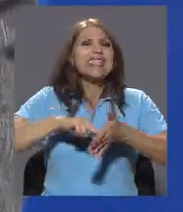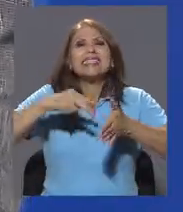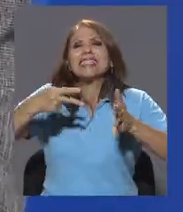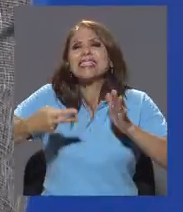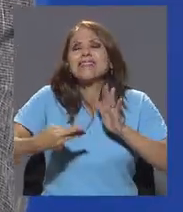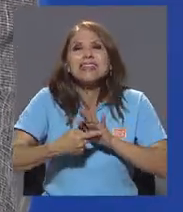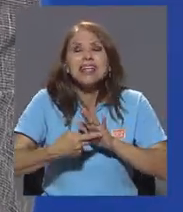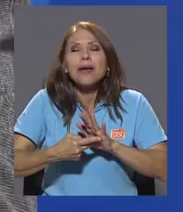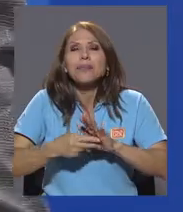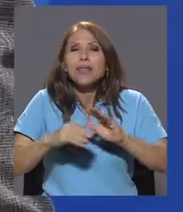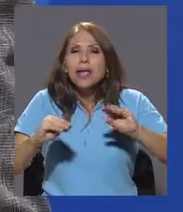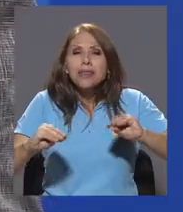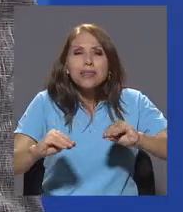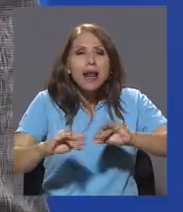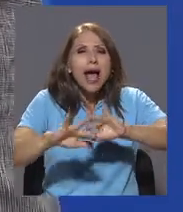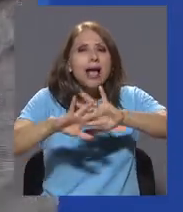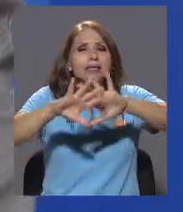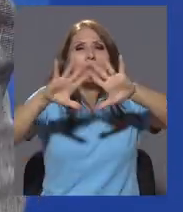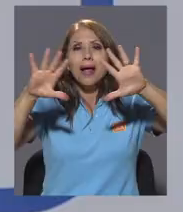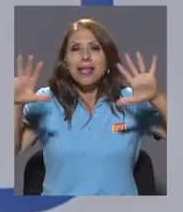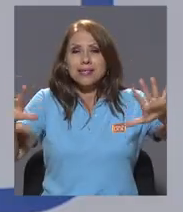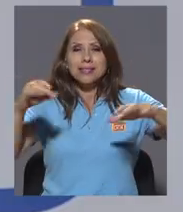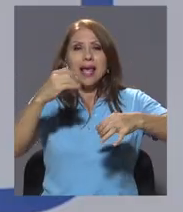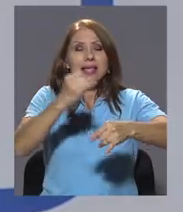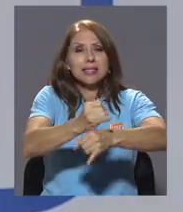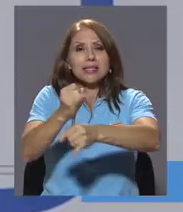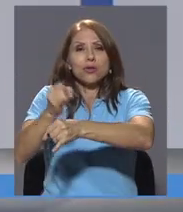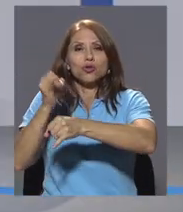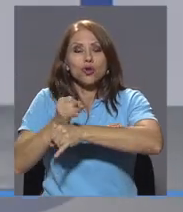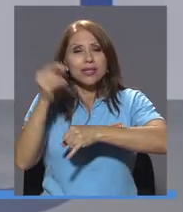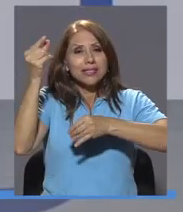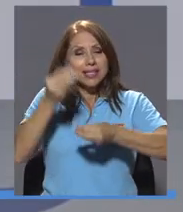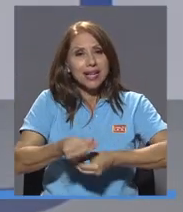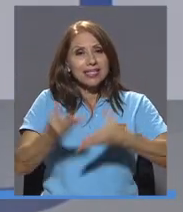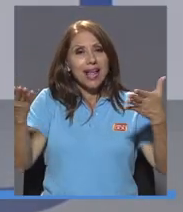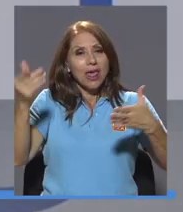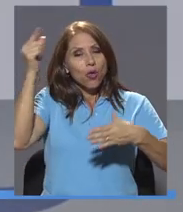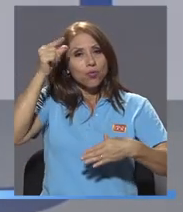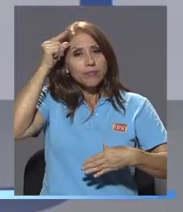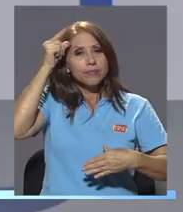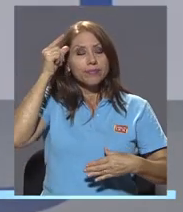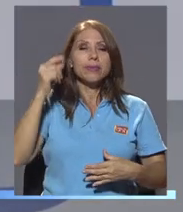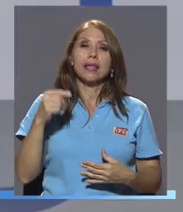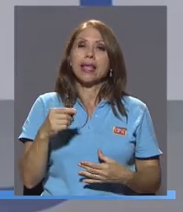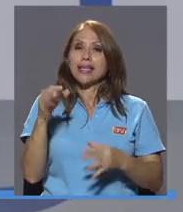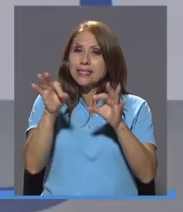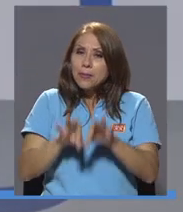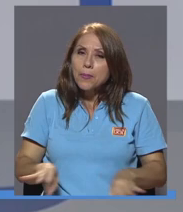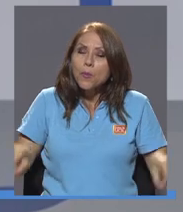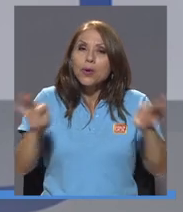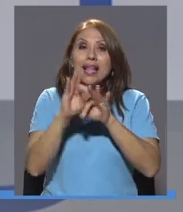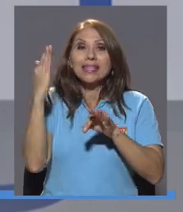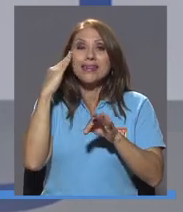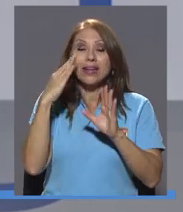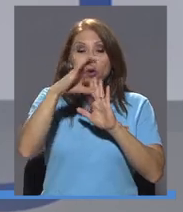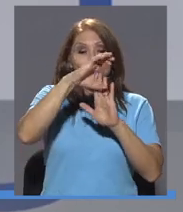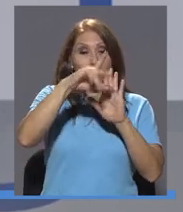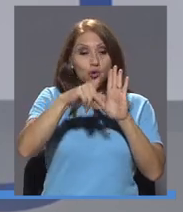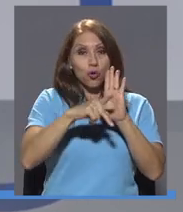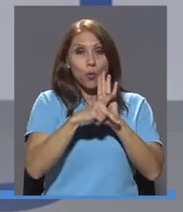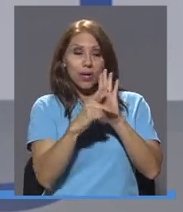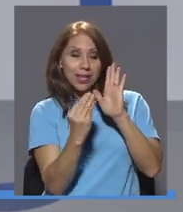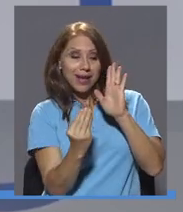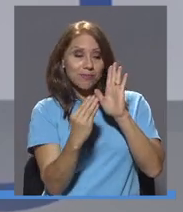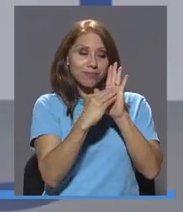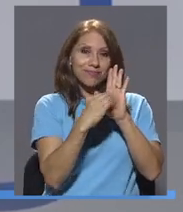la transparencia en las instituciones del estado es importantísimo tener claro digamos que es un deber constitucional que las instituciones